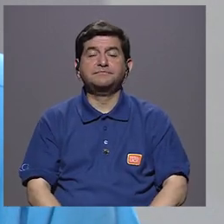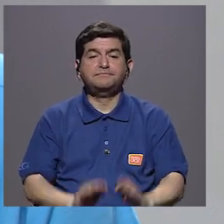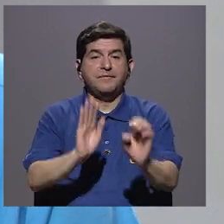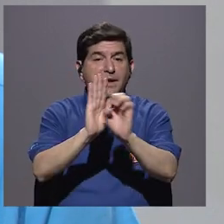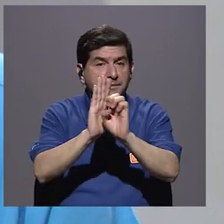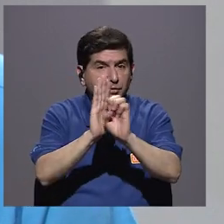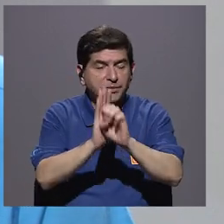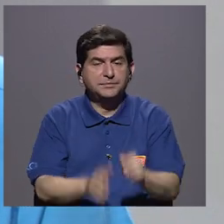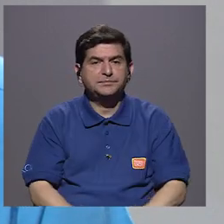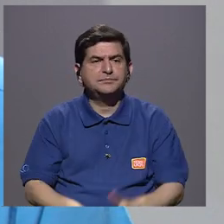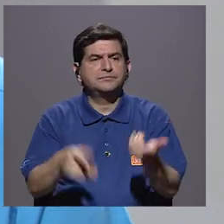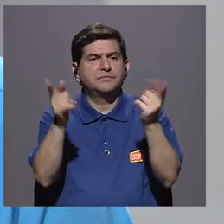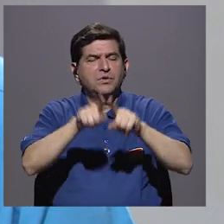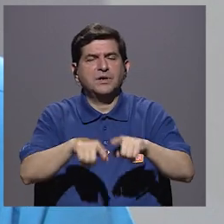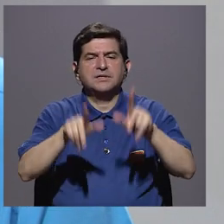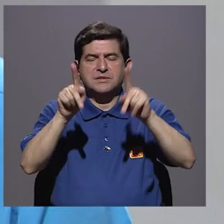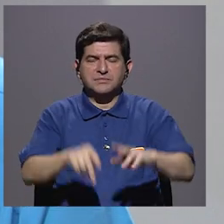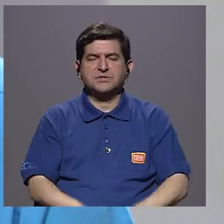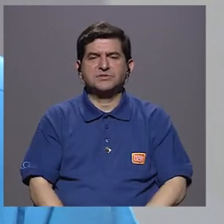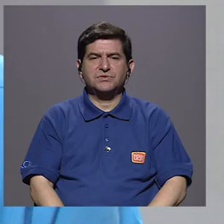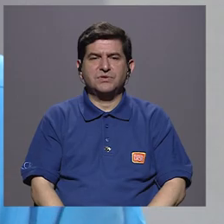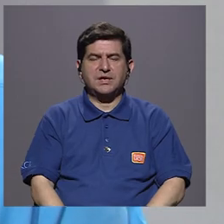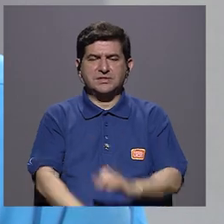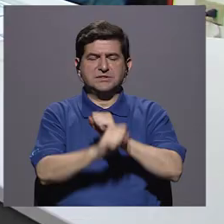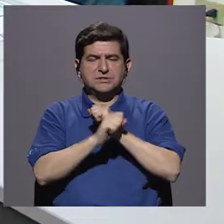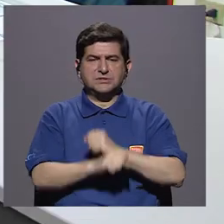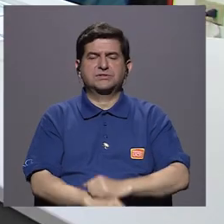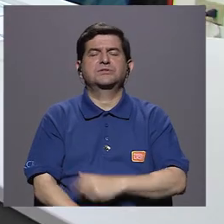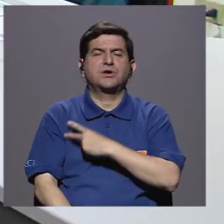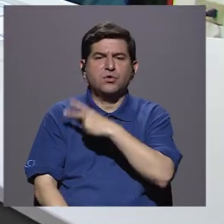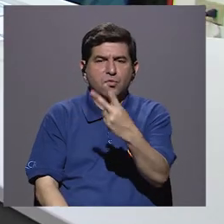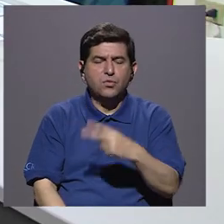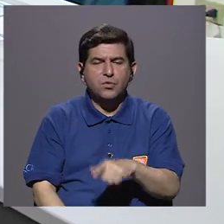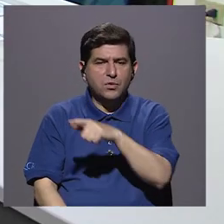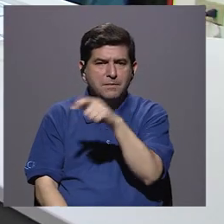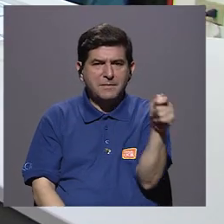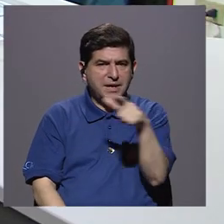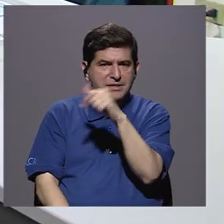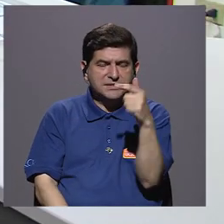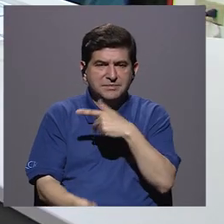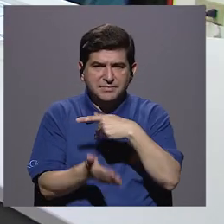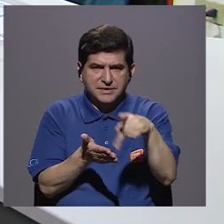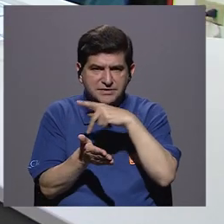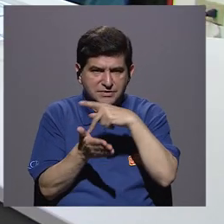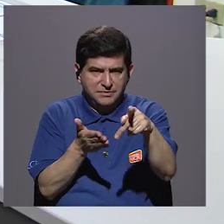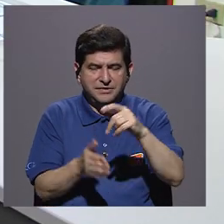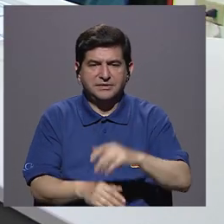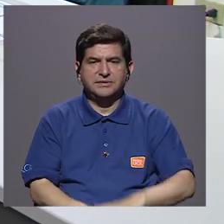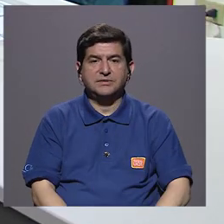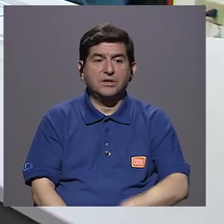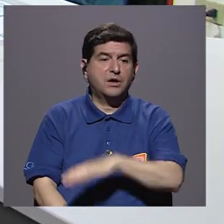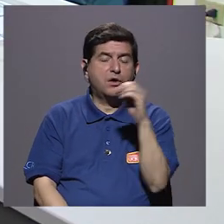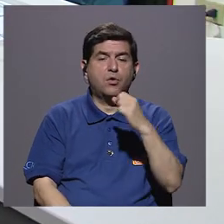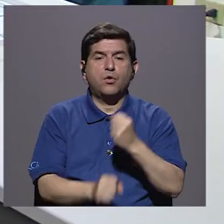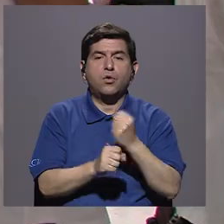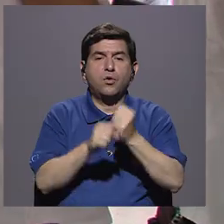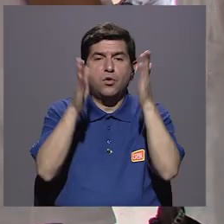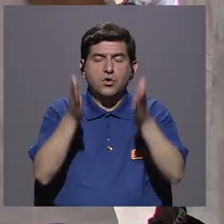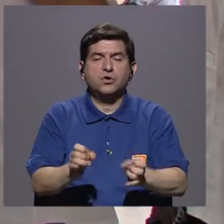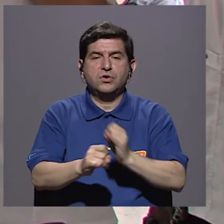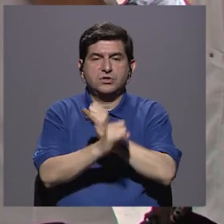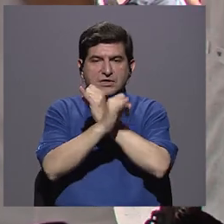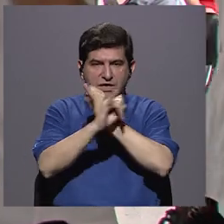Por ejemplo, tenemos el caso de los asegurados voluntarios, que ellos cancelan mes a mes su cuota voluntaria, o bien del